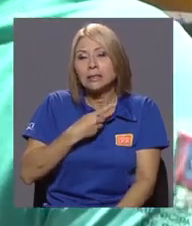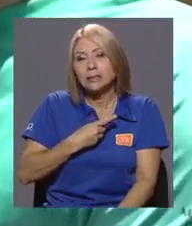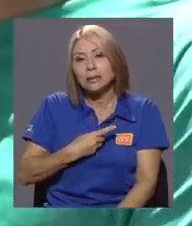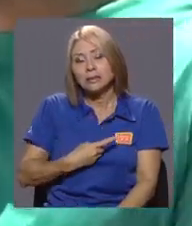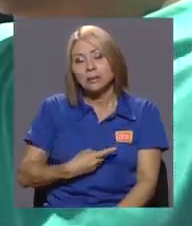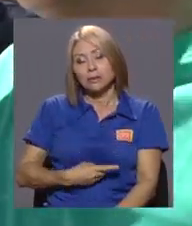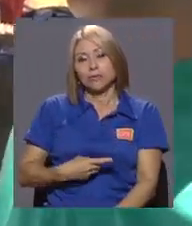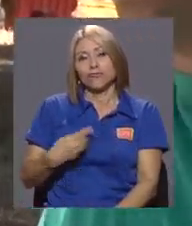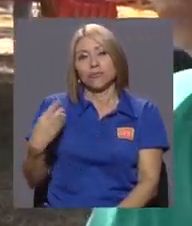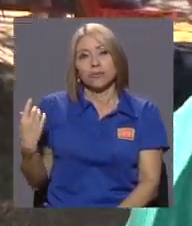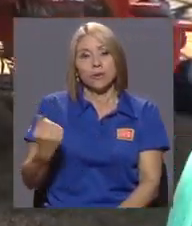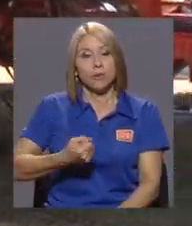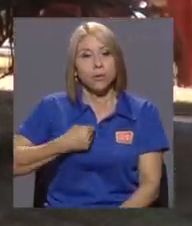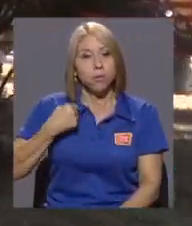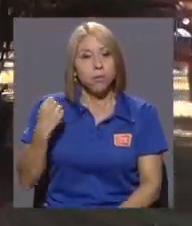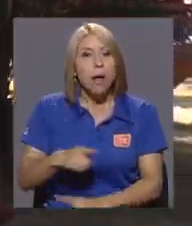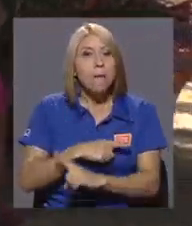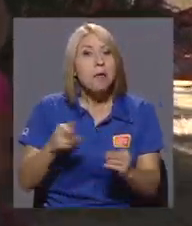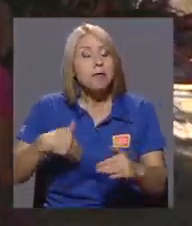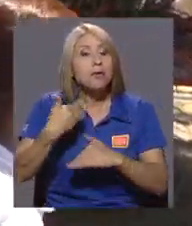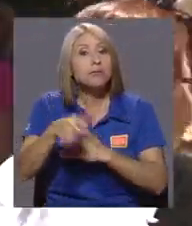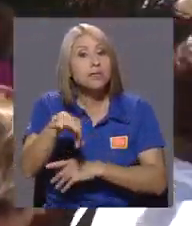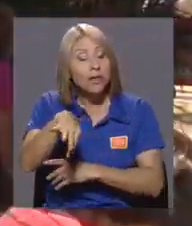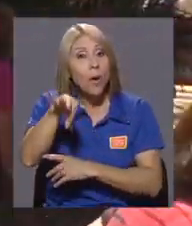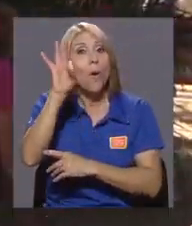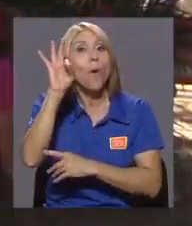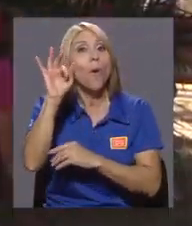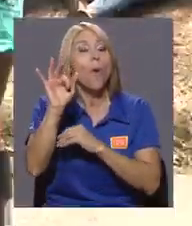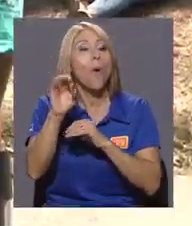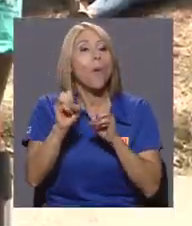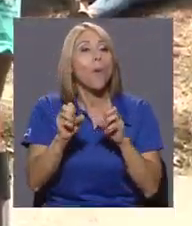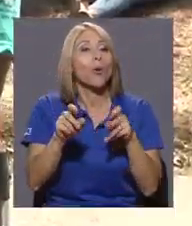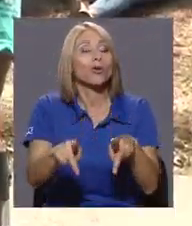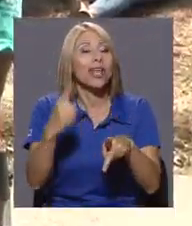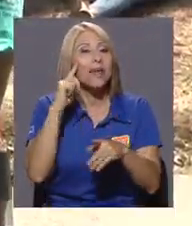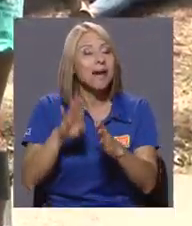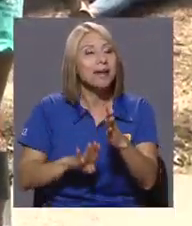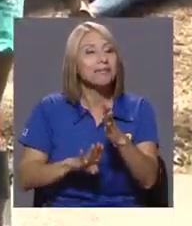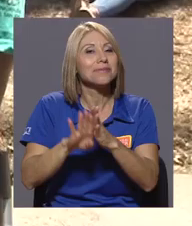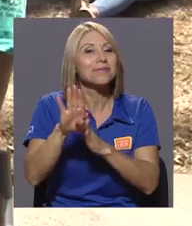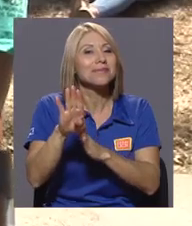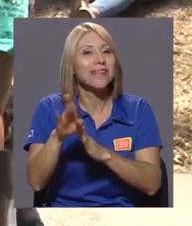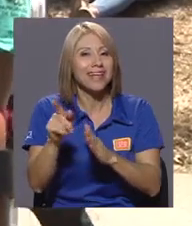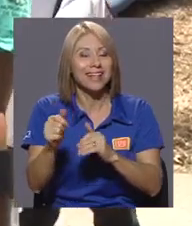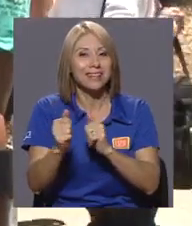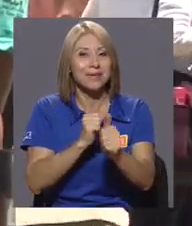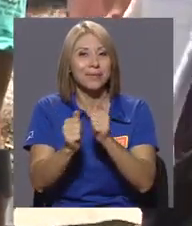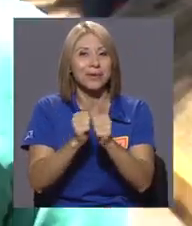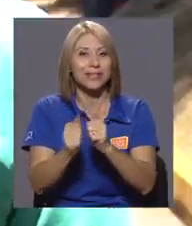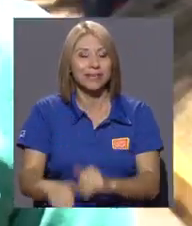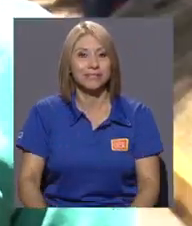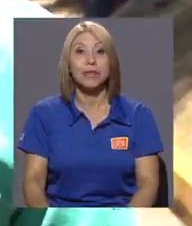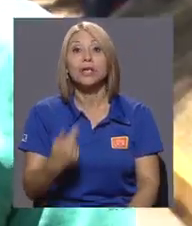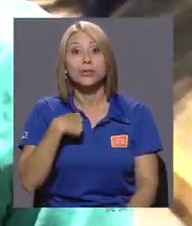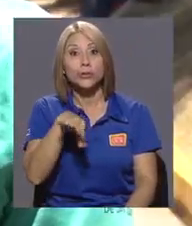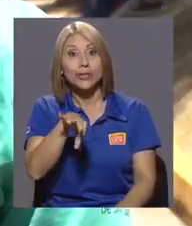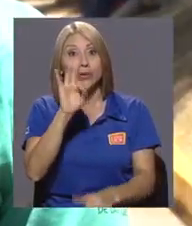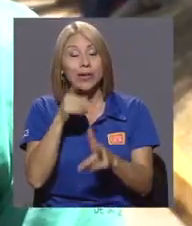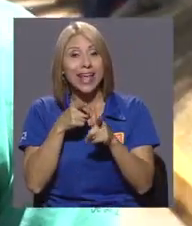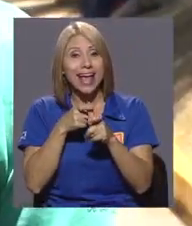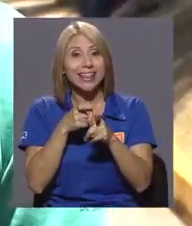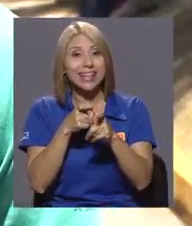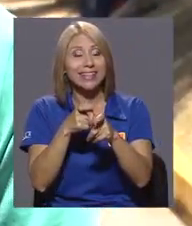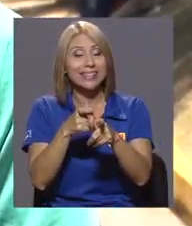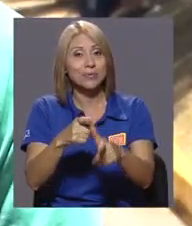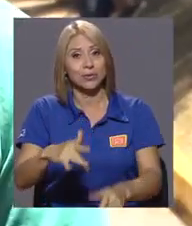muy fuerte, pero luego halló en el deporte una oportunidad para salir adelante. Y escogí el atletismo porque siento